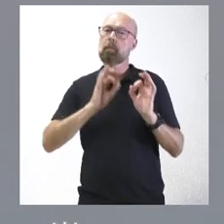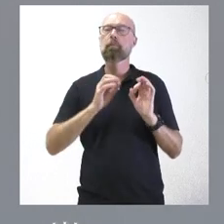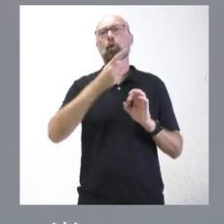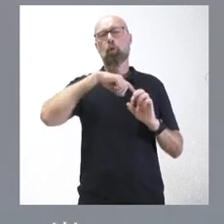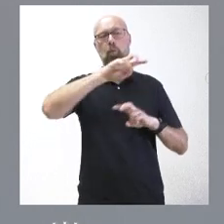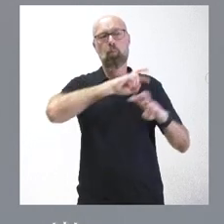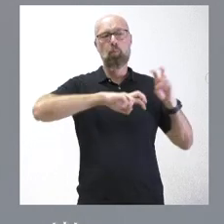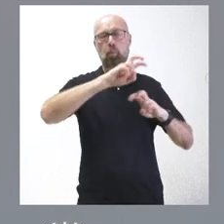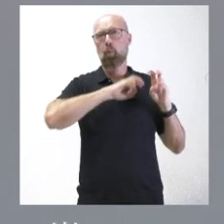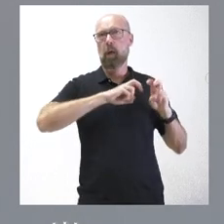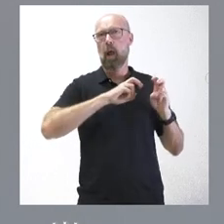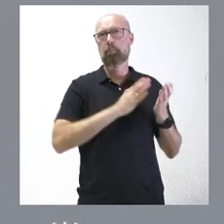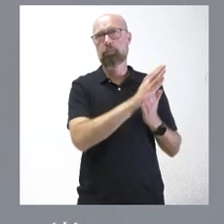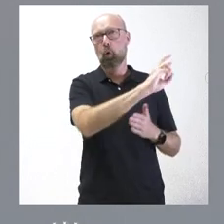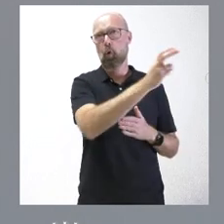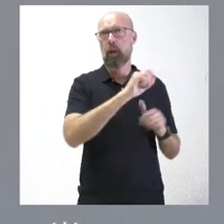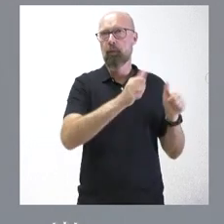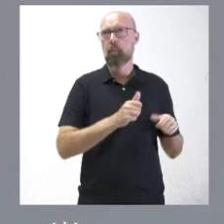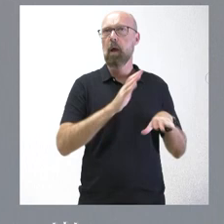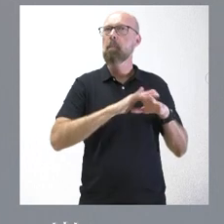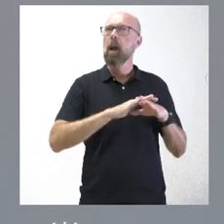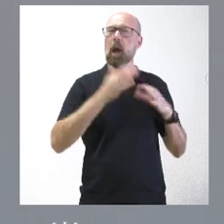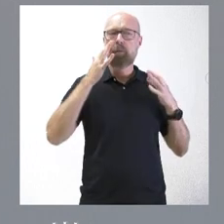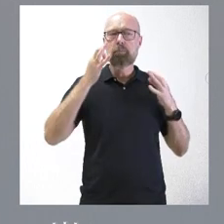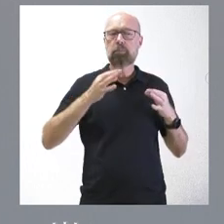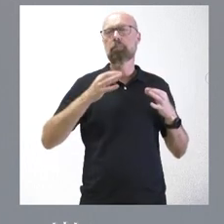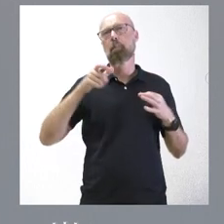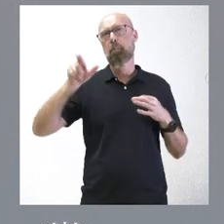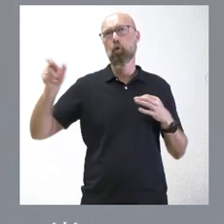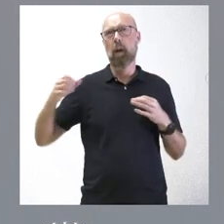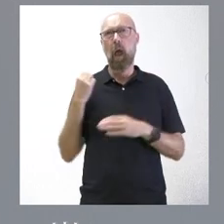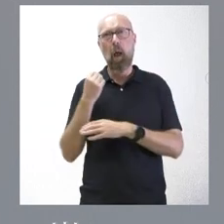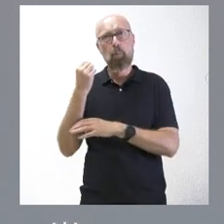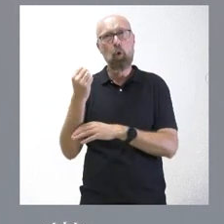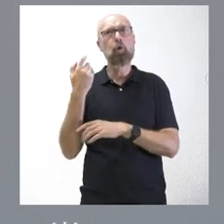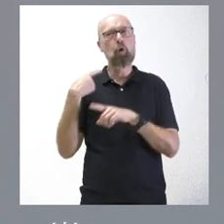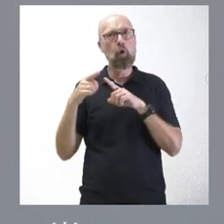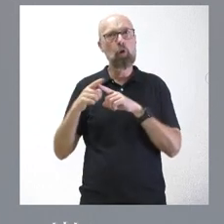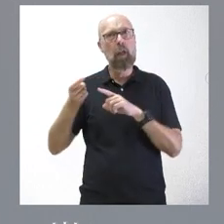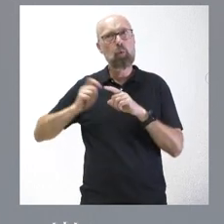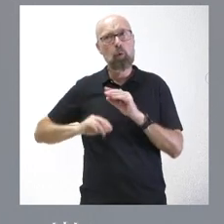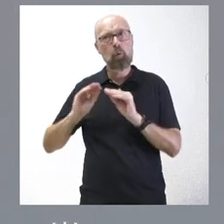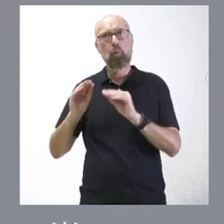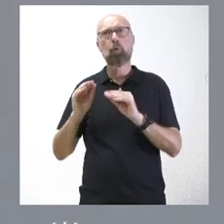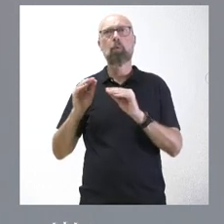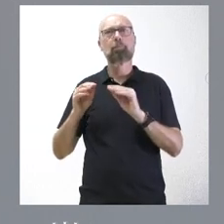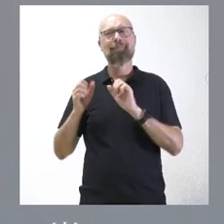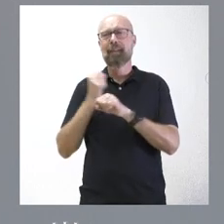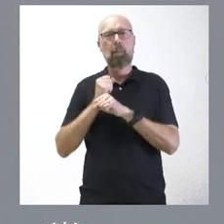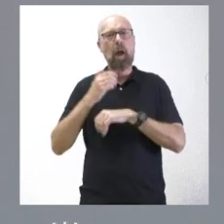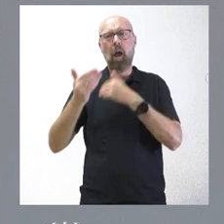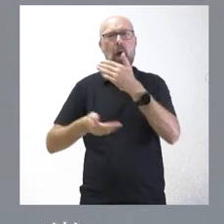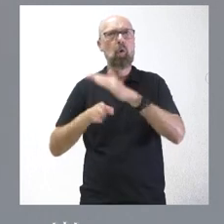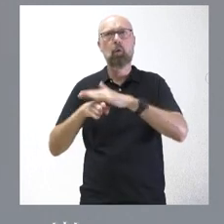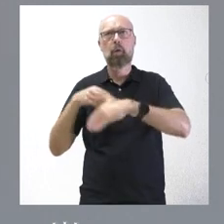que el personal de apoyo del mismo Pues viene realizando las tareas que